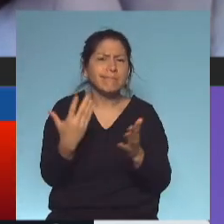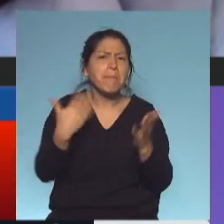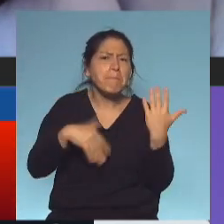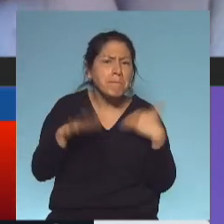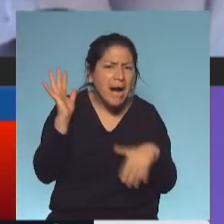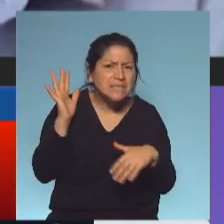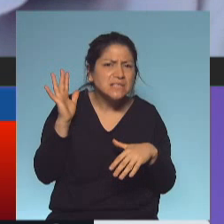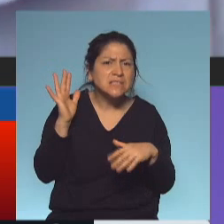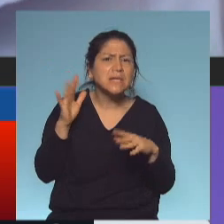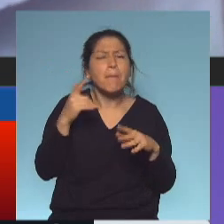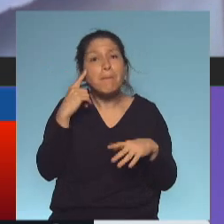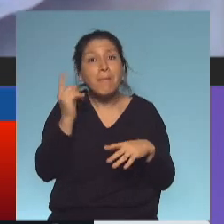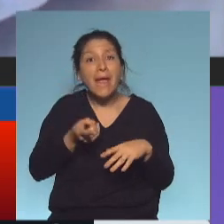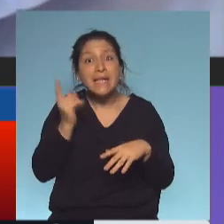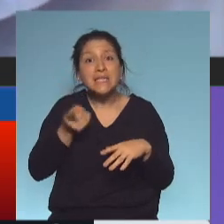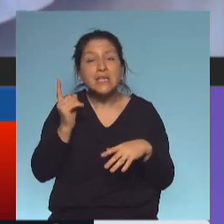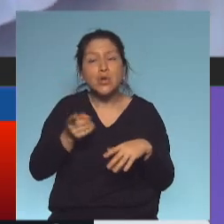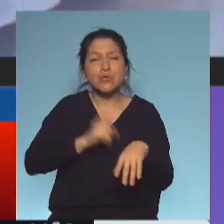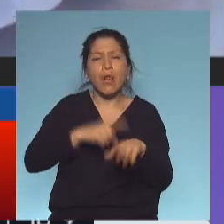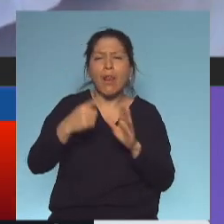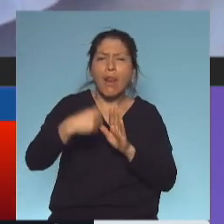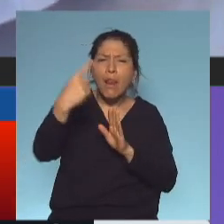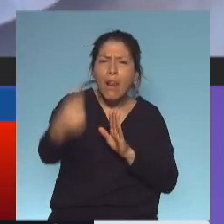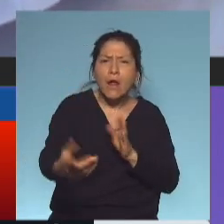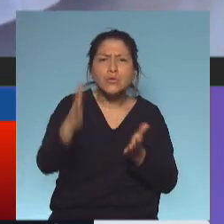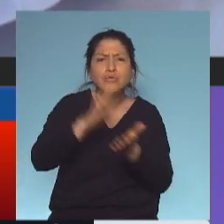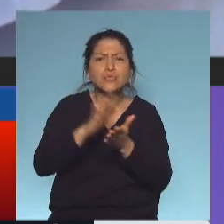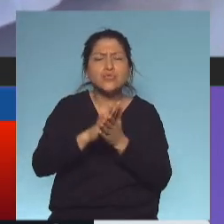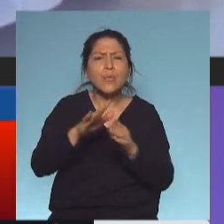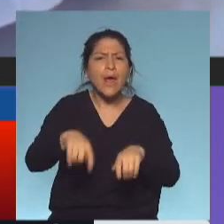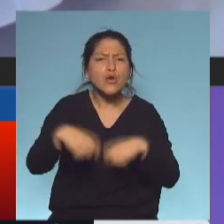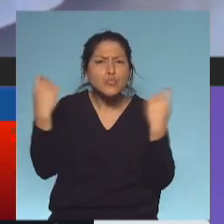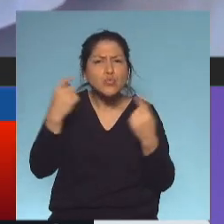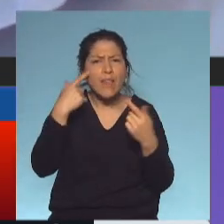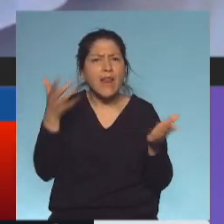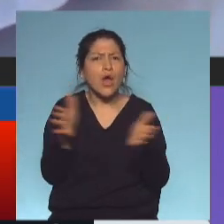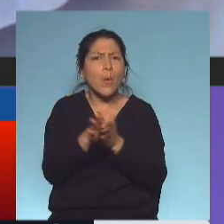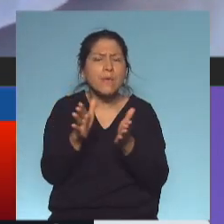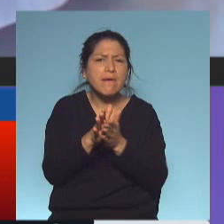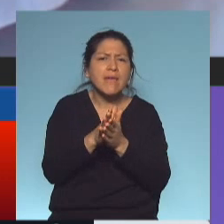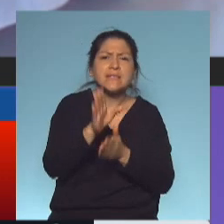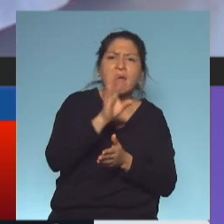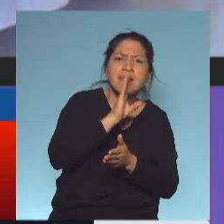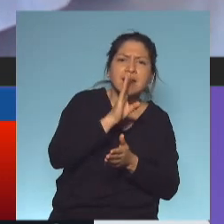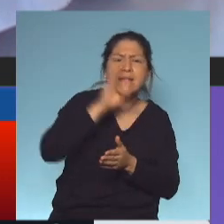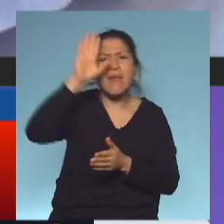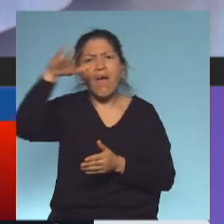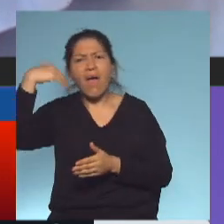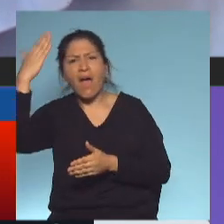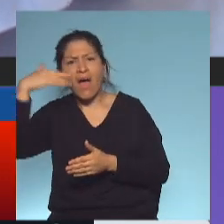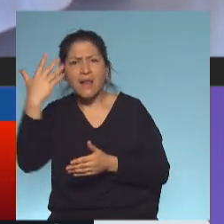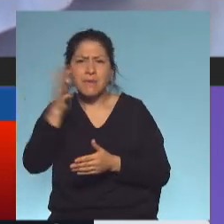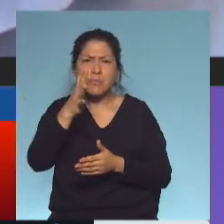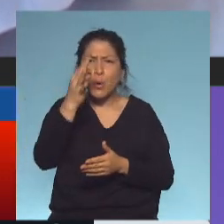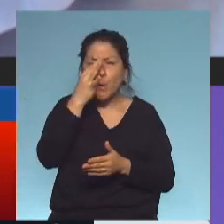más peligrosos en el largo plazo de esto, que es la ruptura de la convivencia entre árabes e israelíes hacia adentro del Estado de Israel? Recordemos que alrededor del